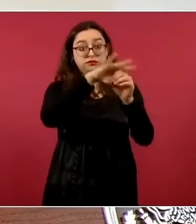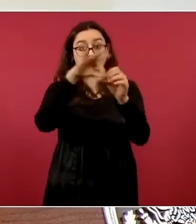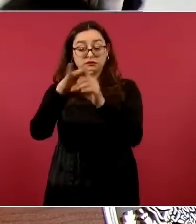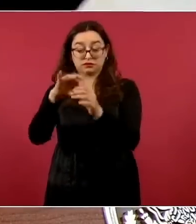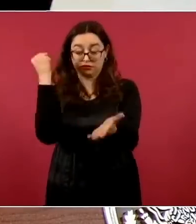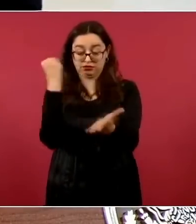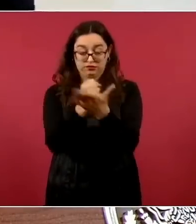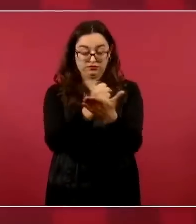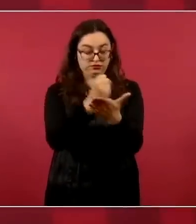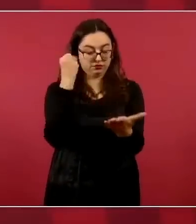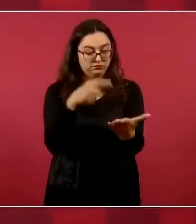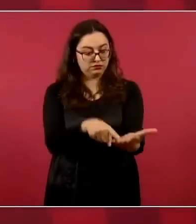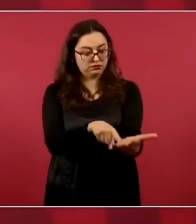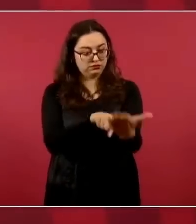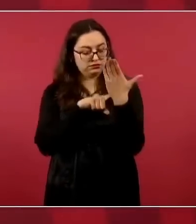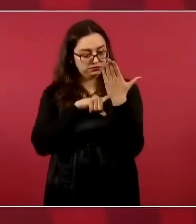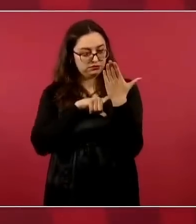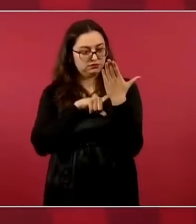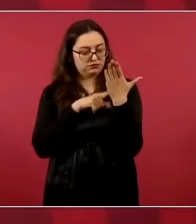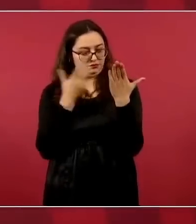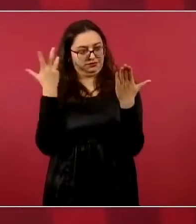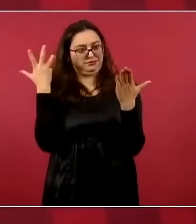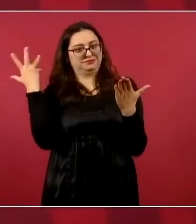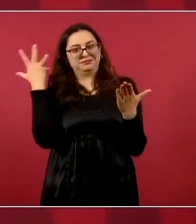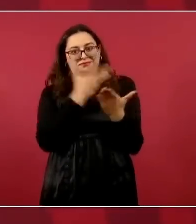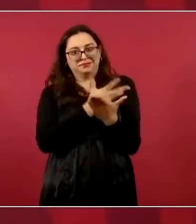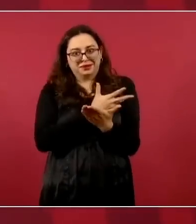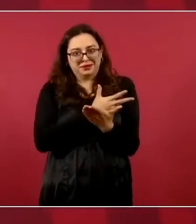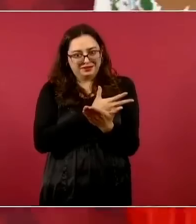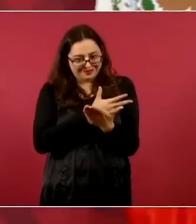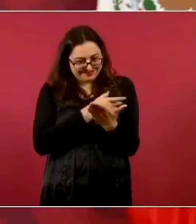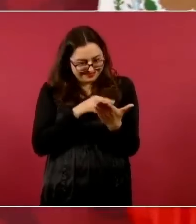y lo que les contesté es que eran